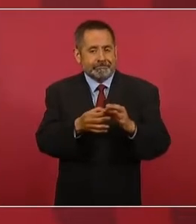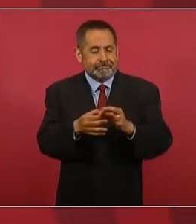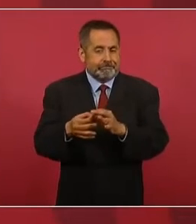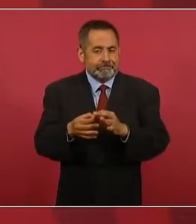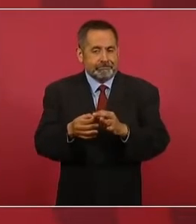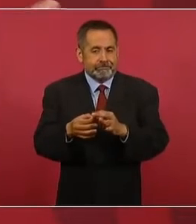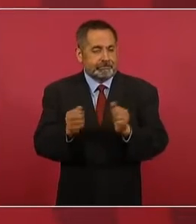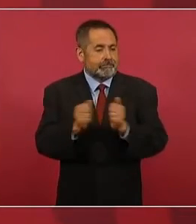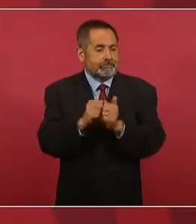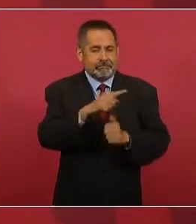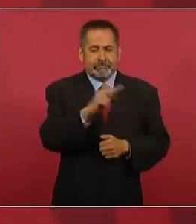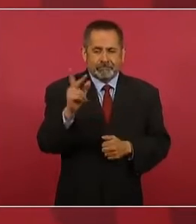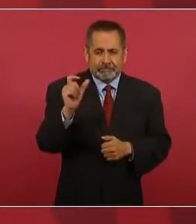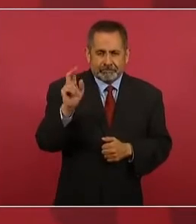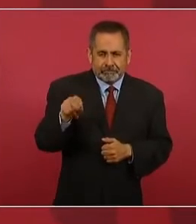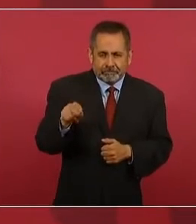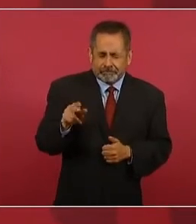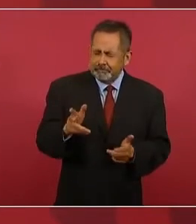al PAN,